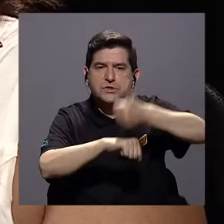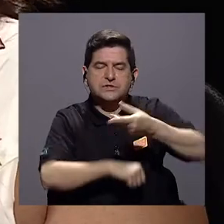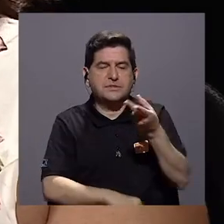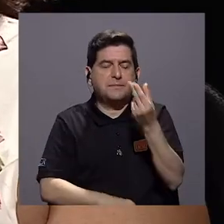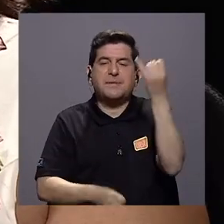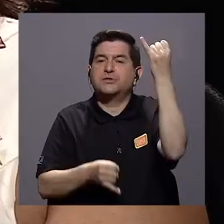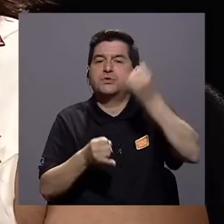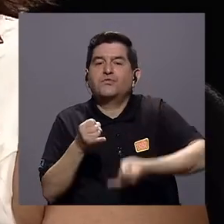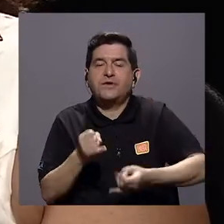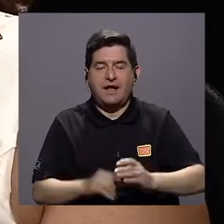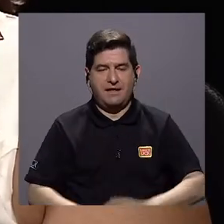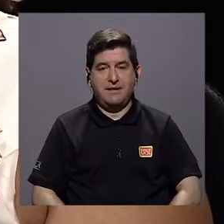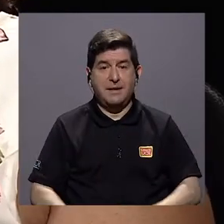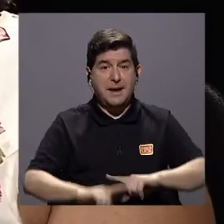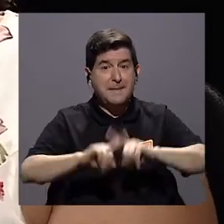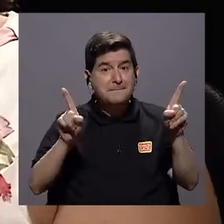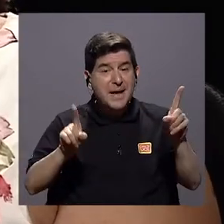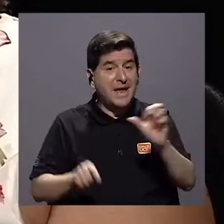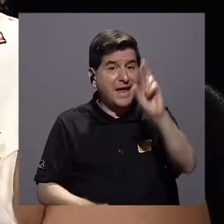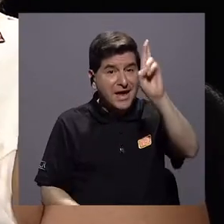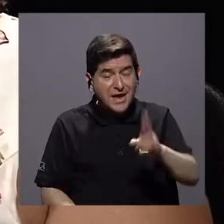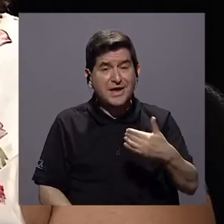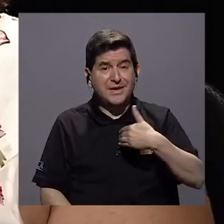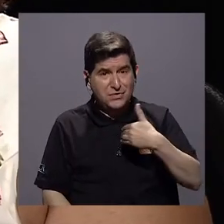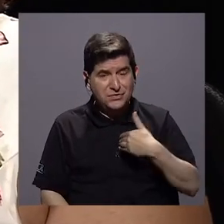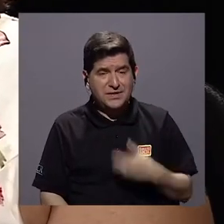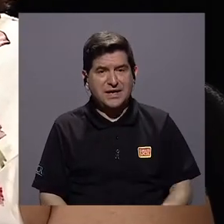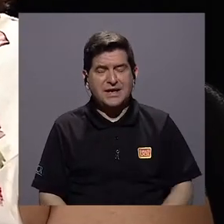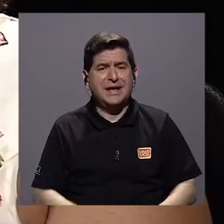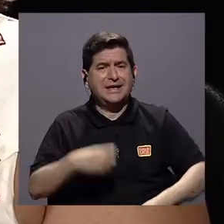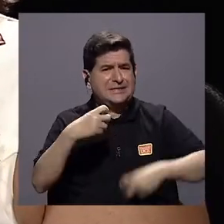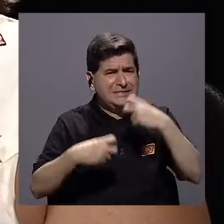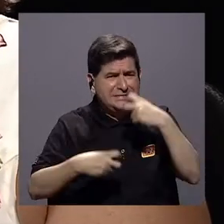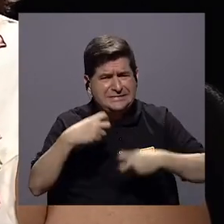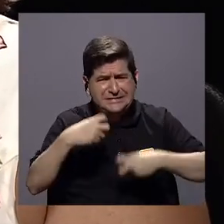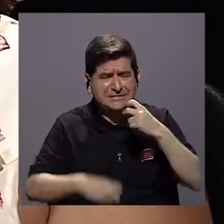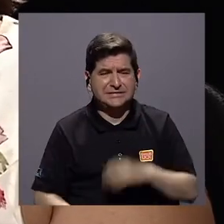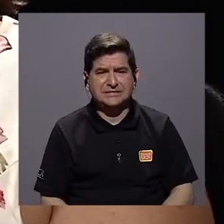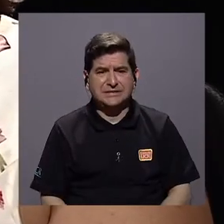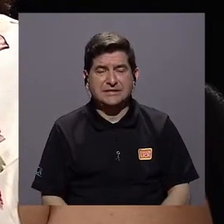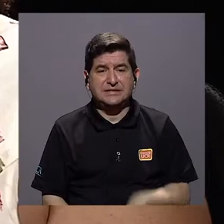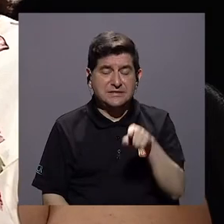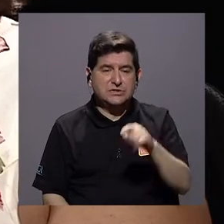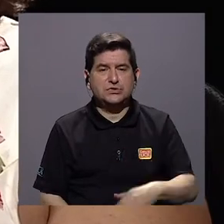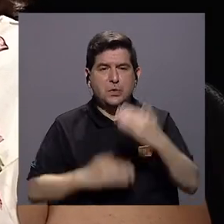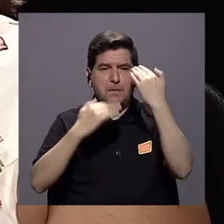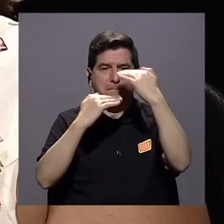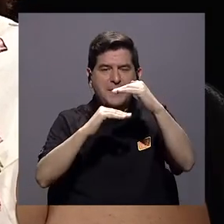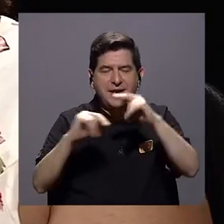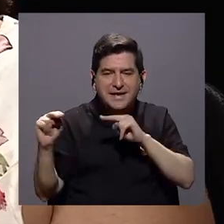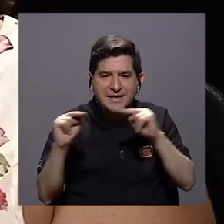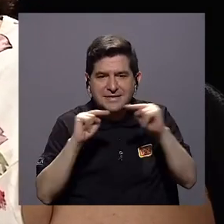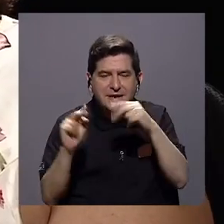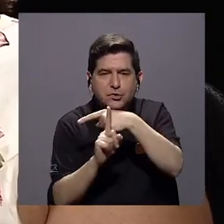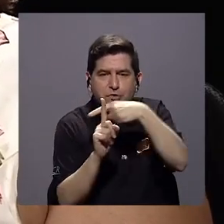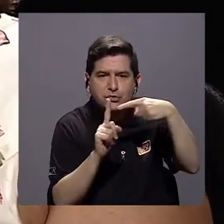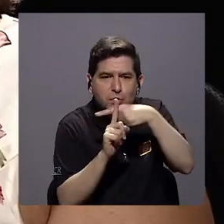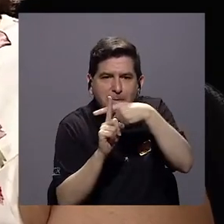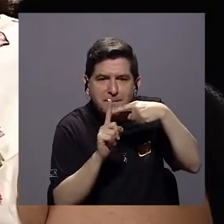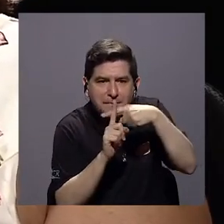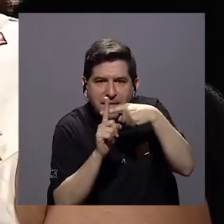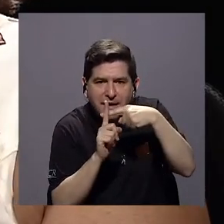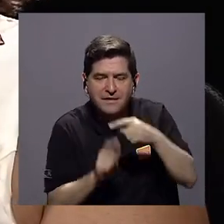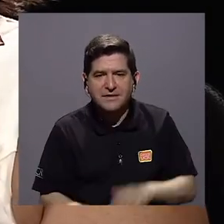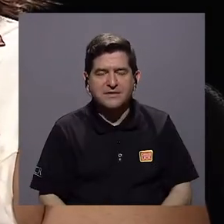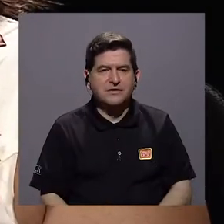el precio final. Pero en Costa Rica tenemos un serio problema y son los márgenes de intermediación, que